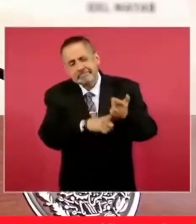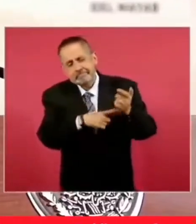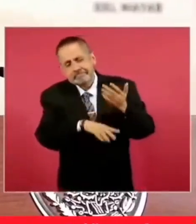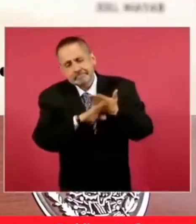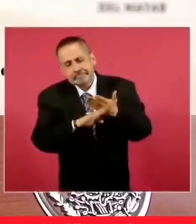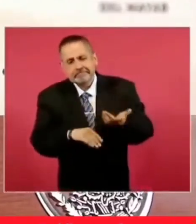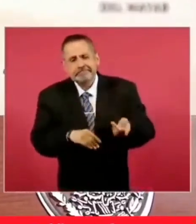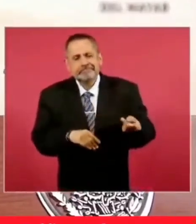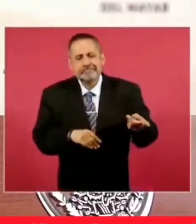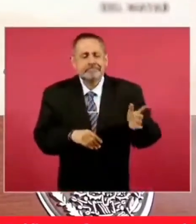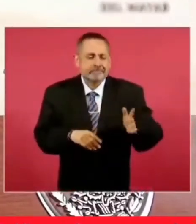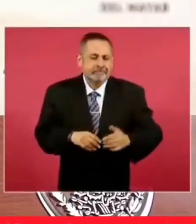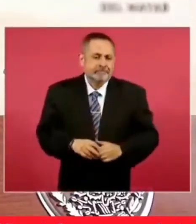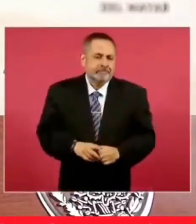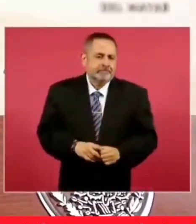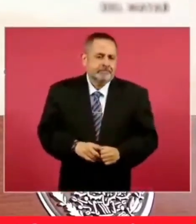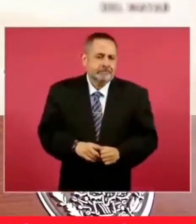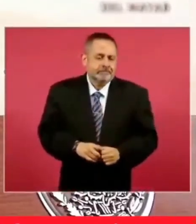involucra